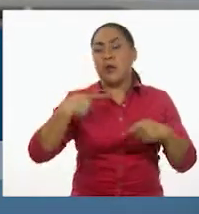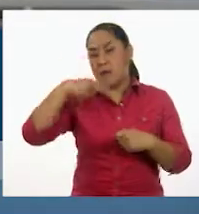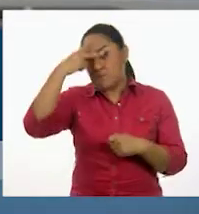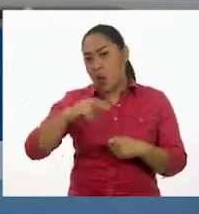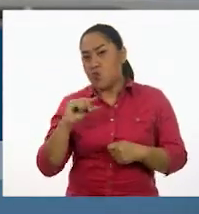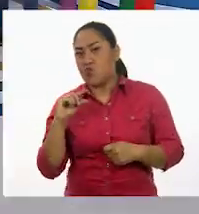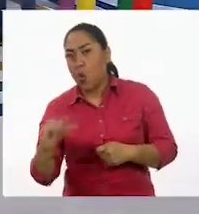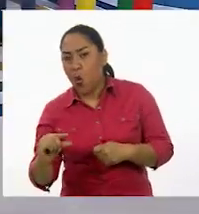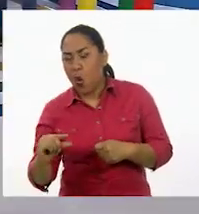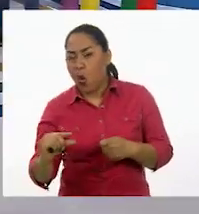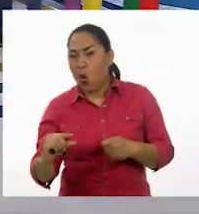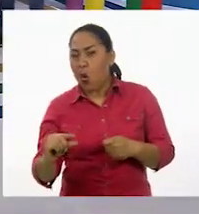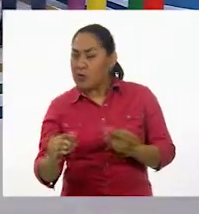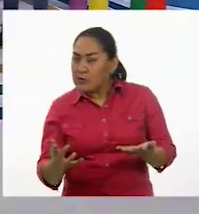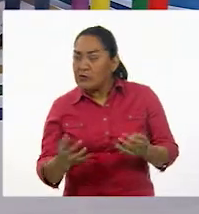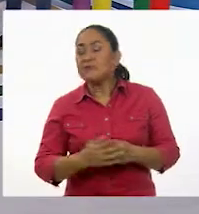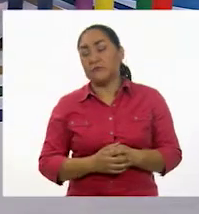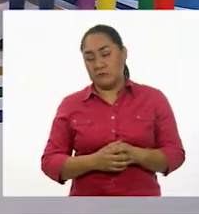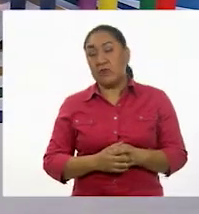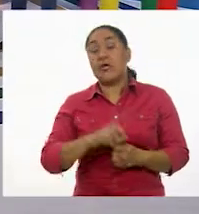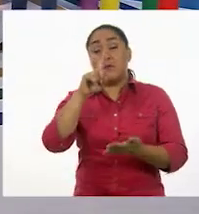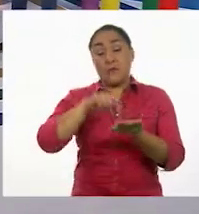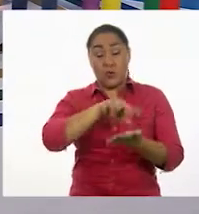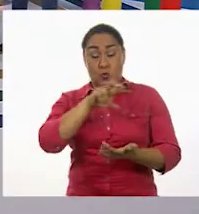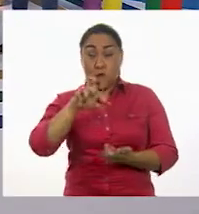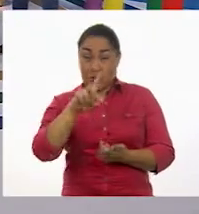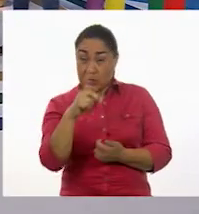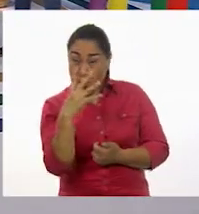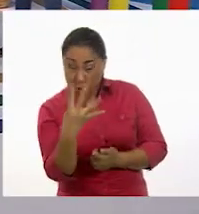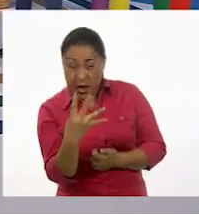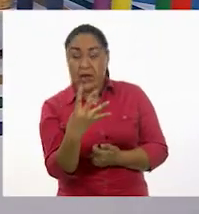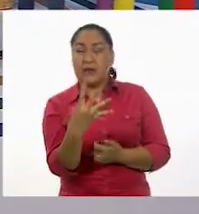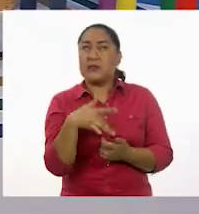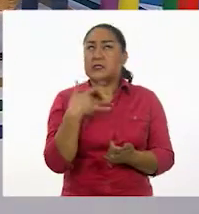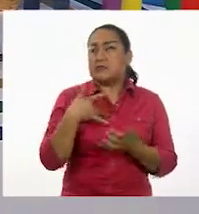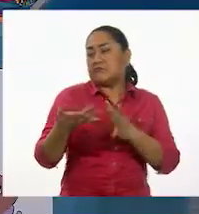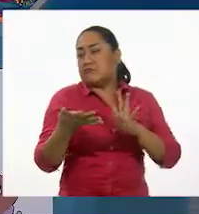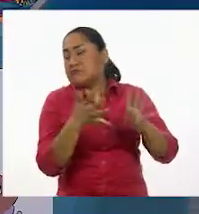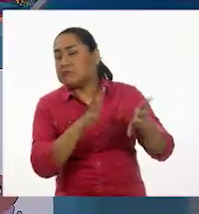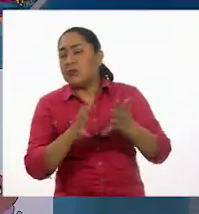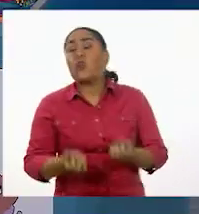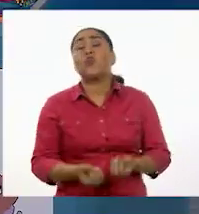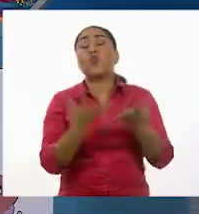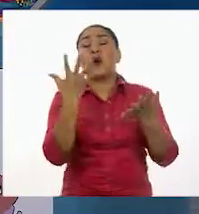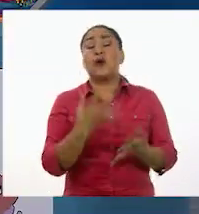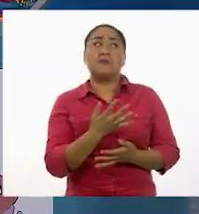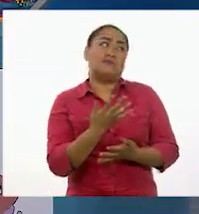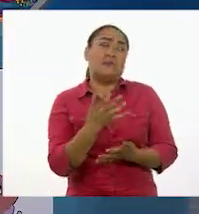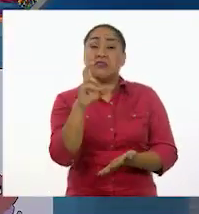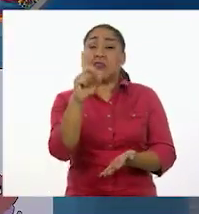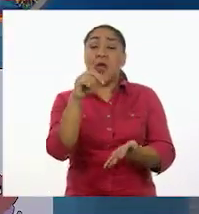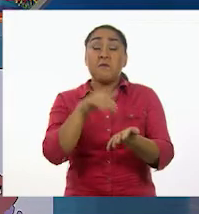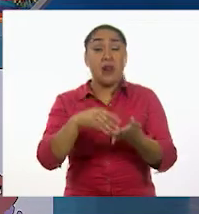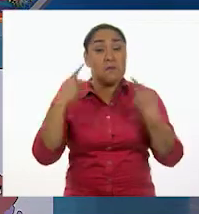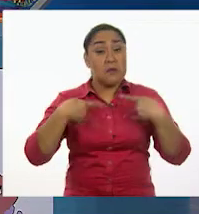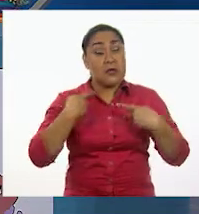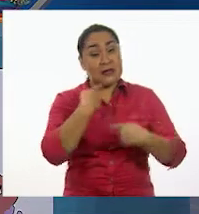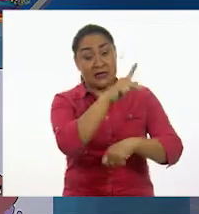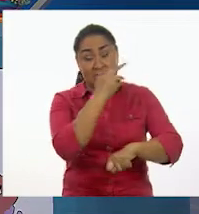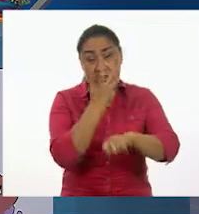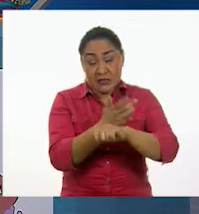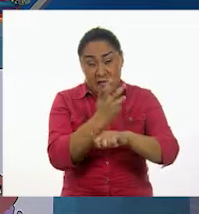mexicanos. Así es. Para el año de 1834, se calcula que había aproximadamente unos 30,000 estadounidenses